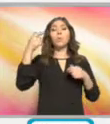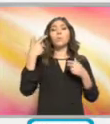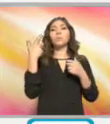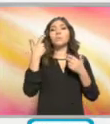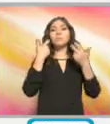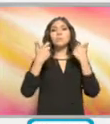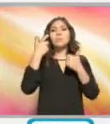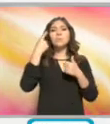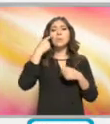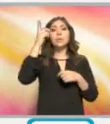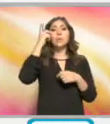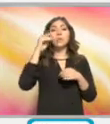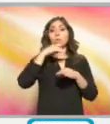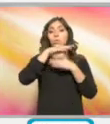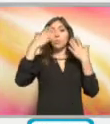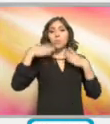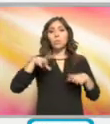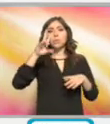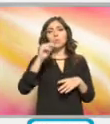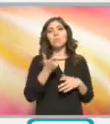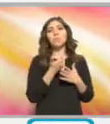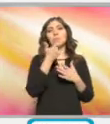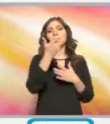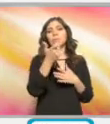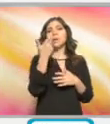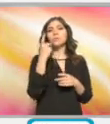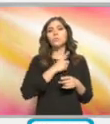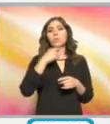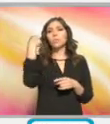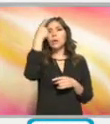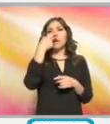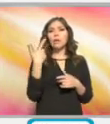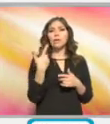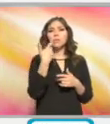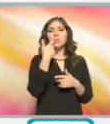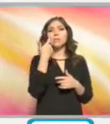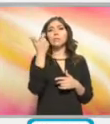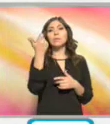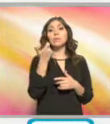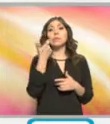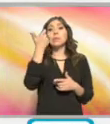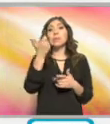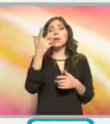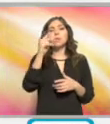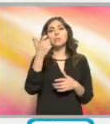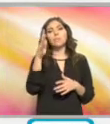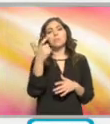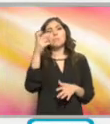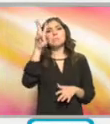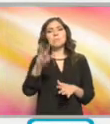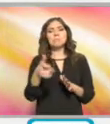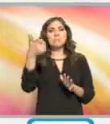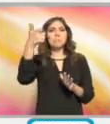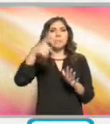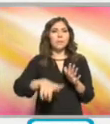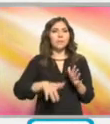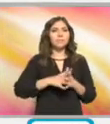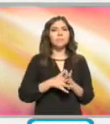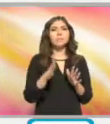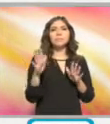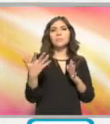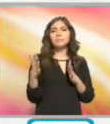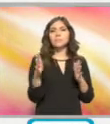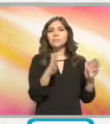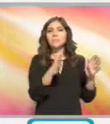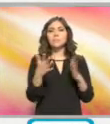el costo es muy, muy económico. Ok, Gracias. muy bien, muy bien. Sí, ¿Es económico? ¿Es aproximadamente en cuánto Más